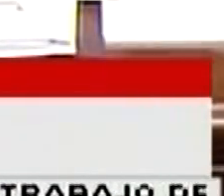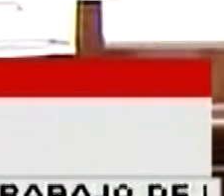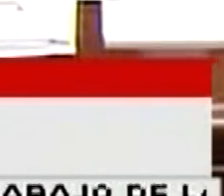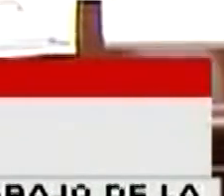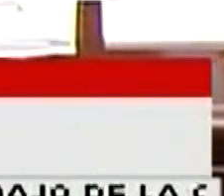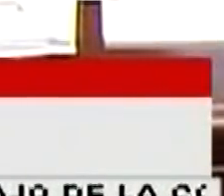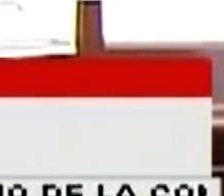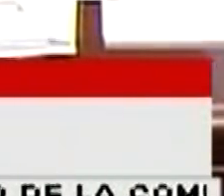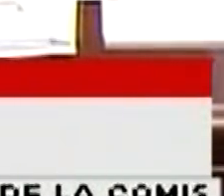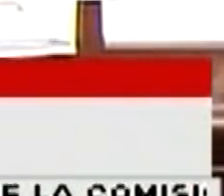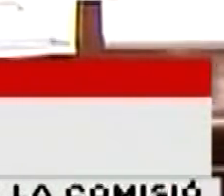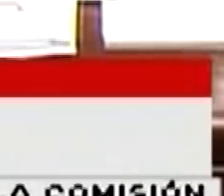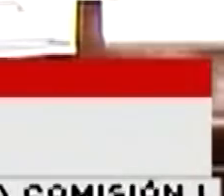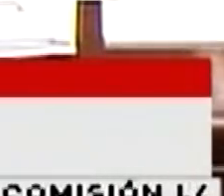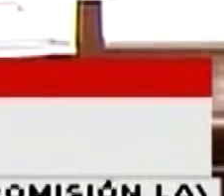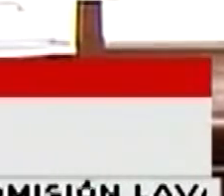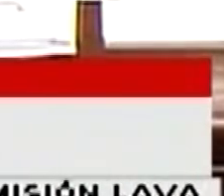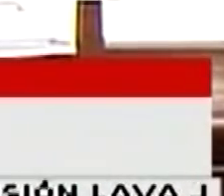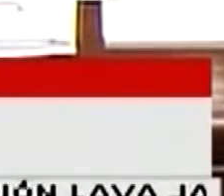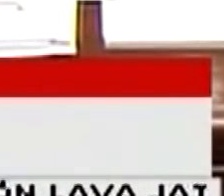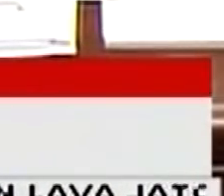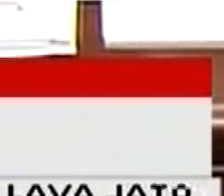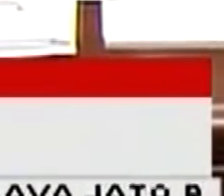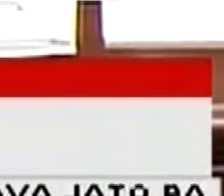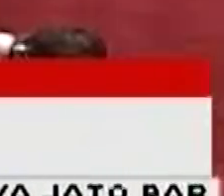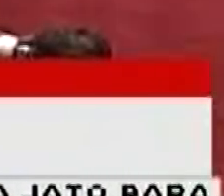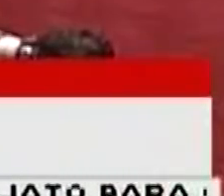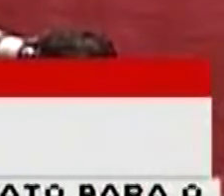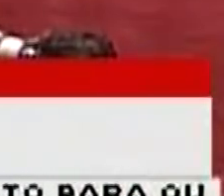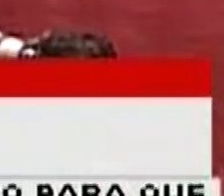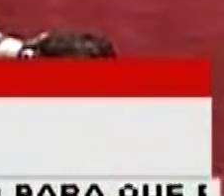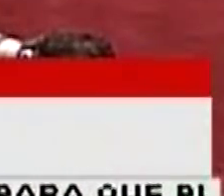Palma, Robles, Vieira, Yica. Congresista Yica.